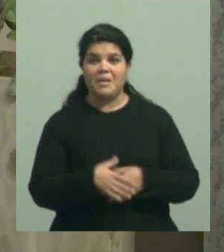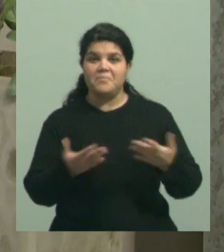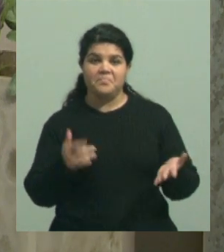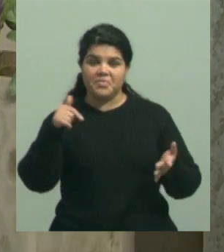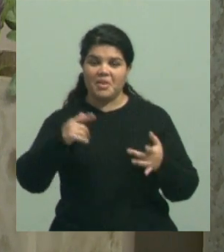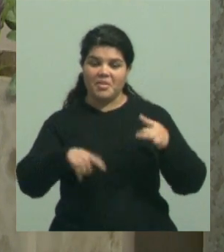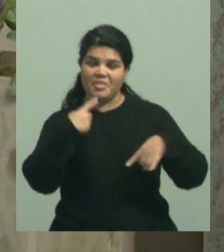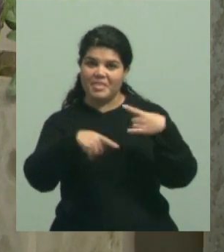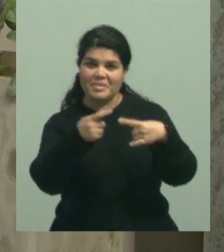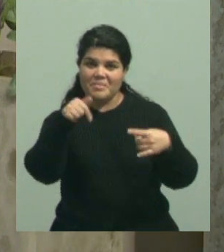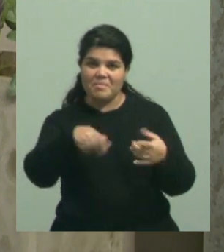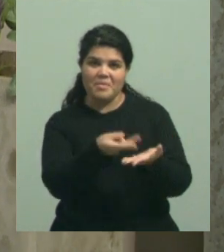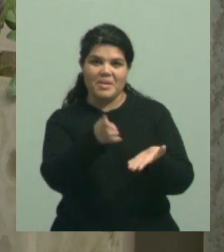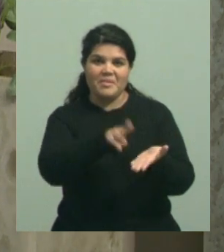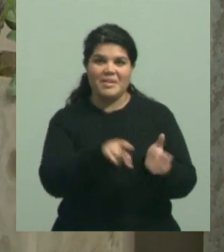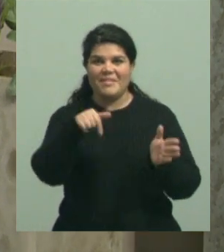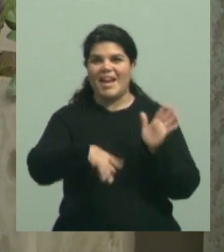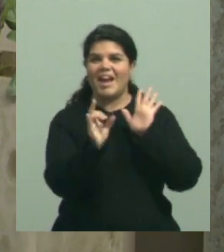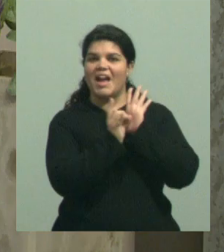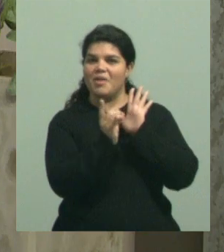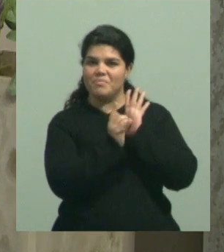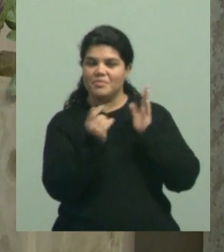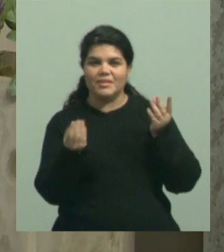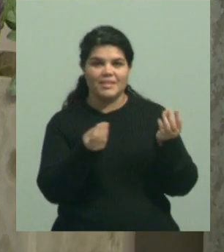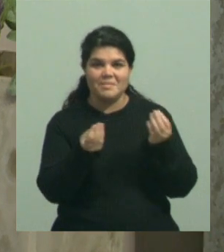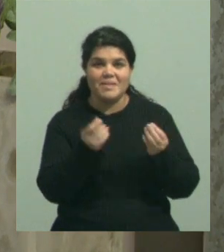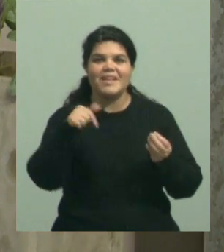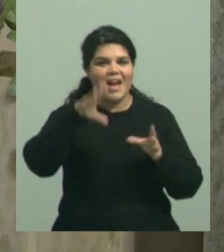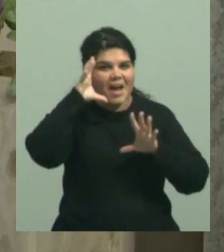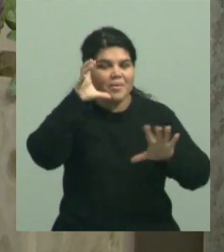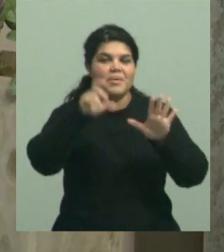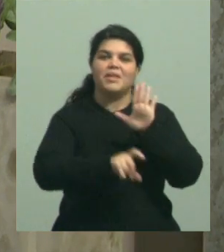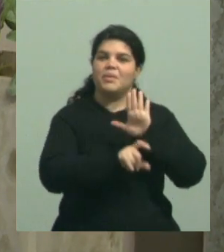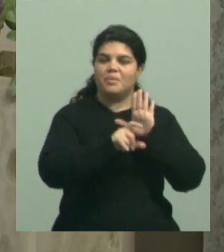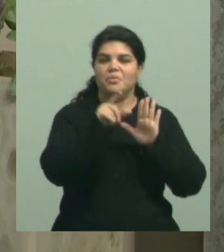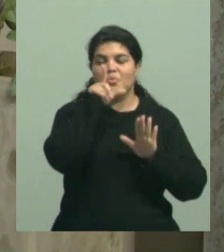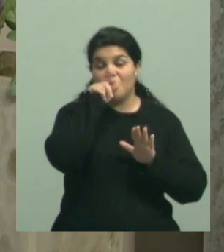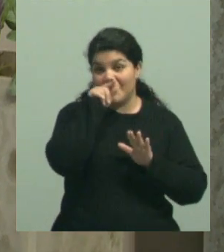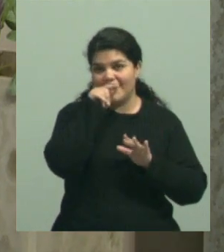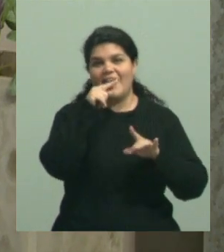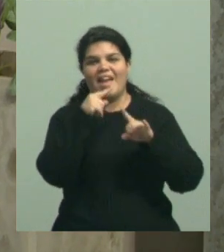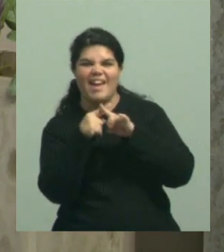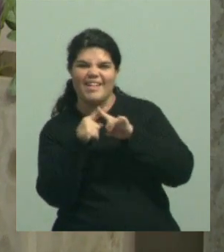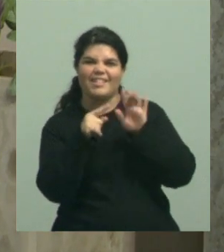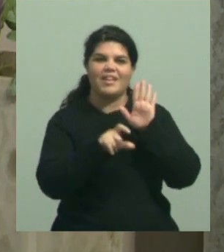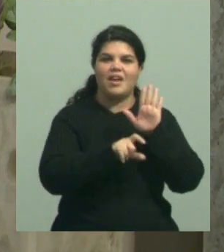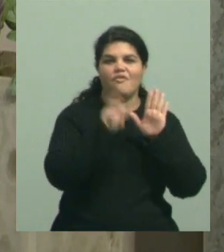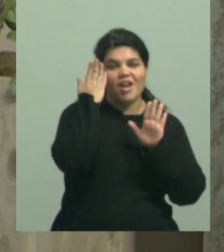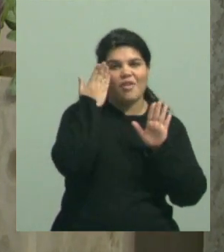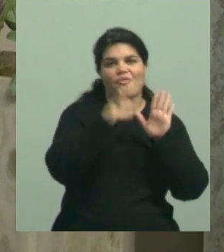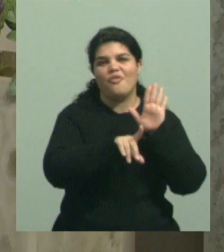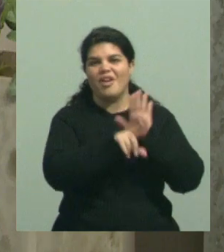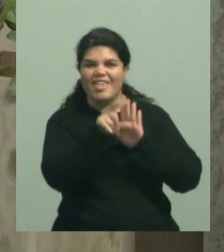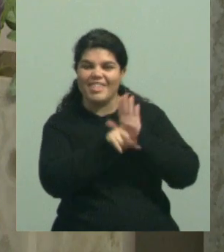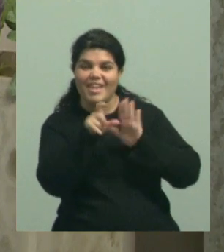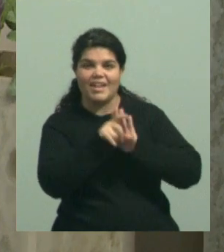Bueno, aquí estamos nuevamente en Apuntes. Recordamos que estamos en redes, estamos en Twitter, X, Facebook e Instagram. Recuerden,